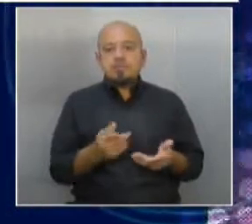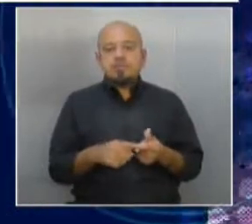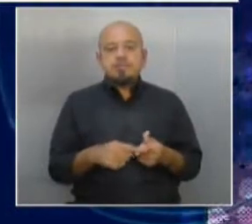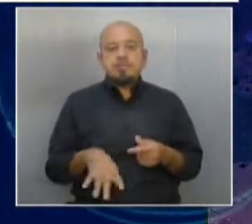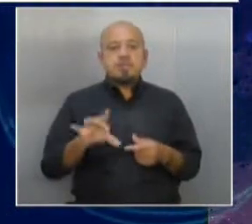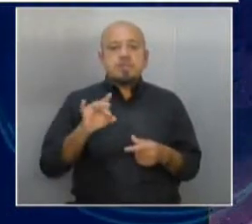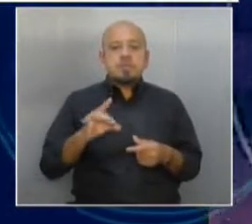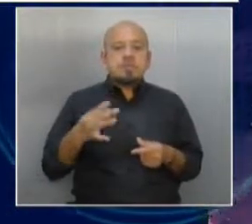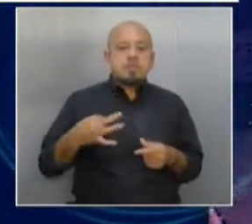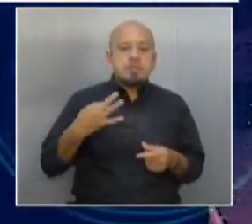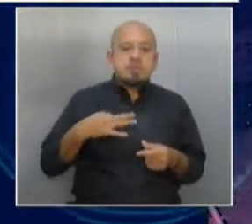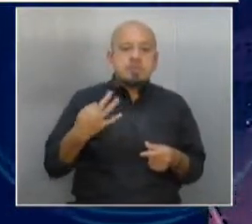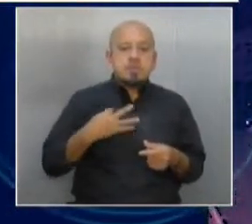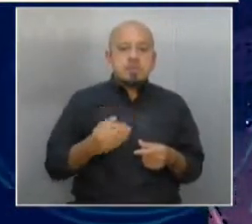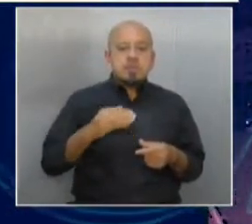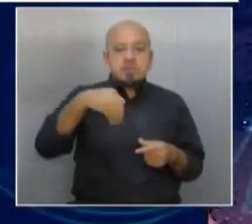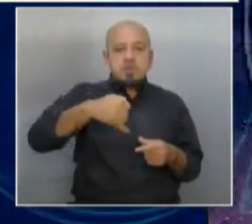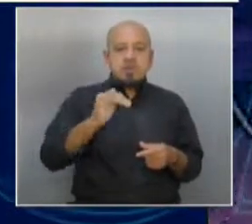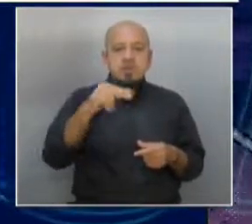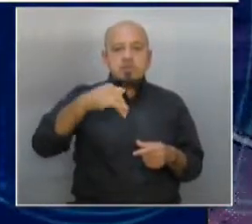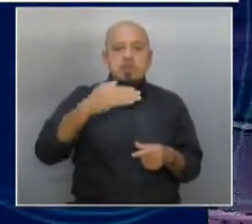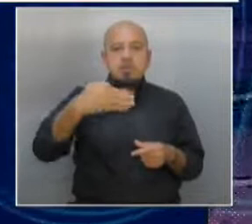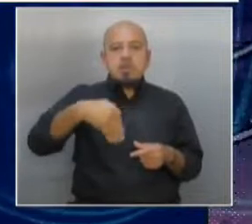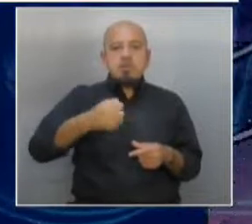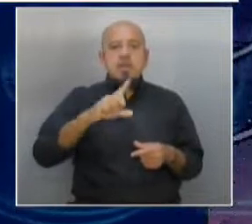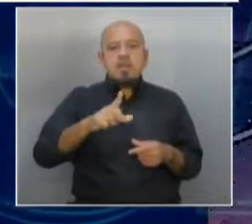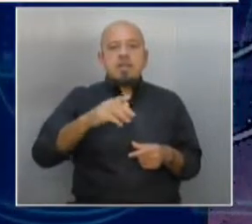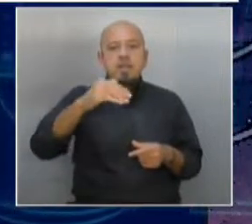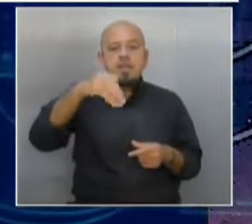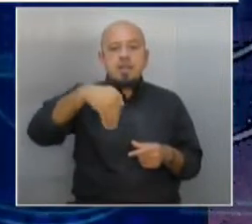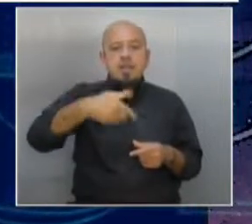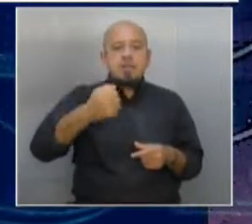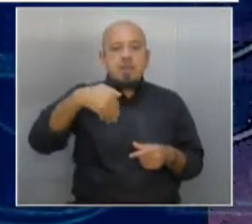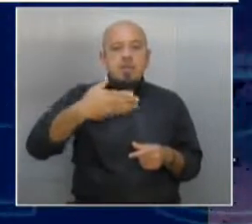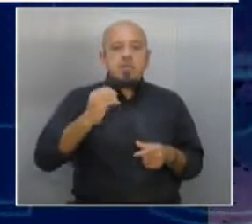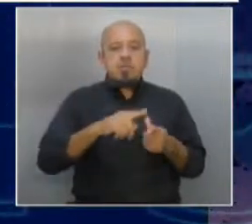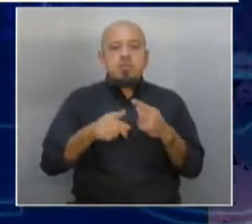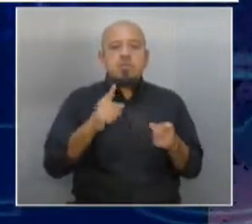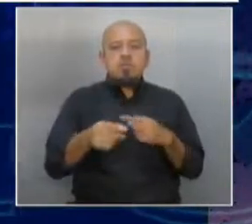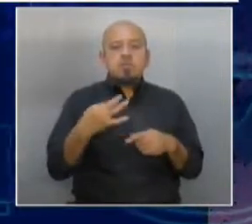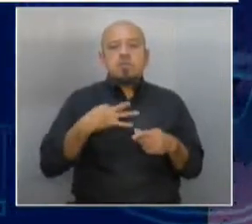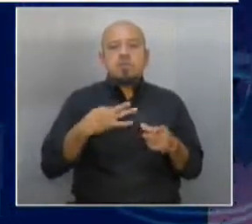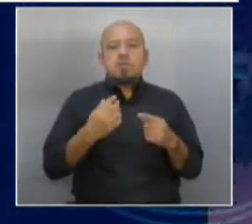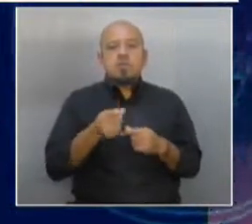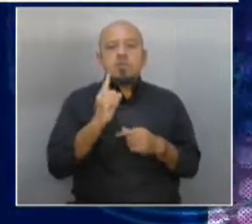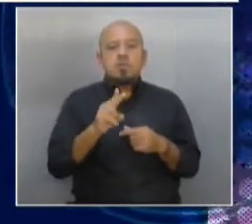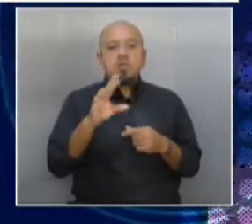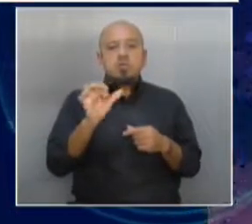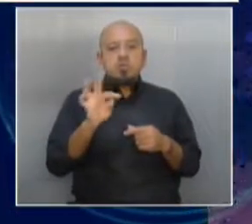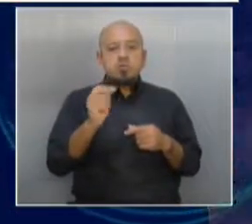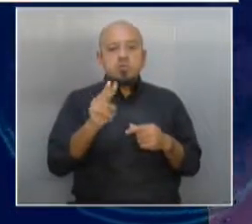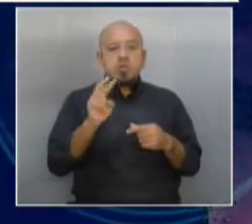15 años de Minimal Mambo, que es este dúo profesional y de vida que tienen con Gustavo